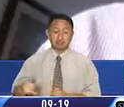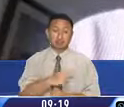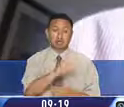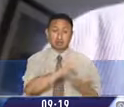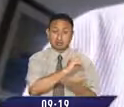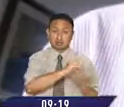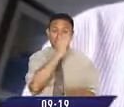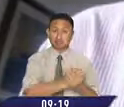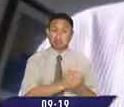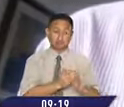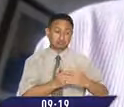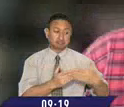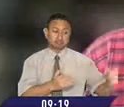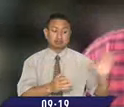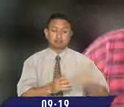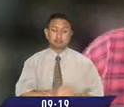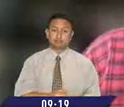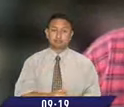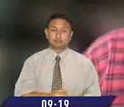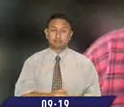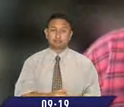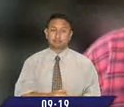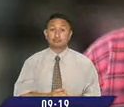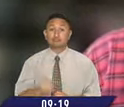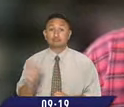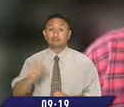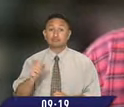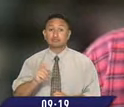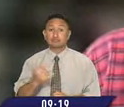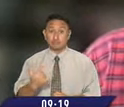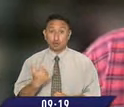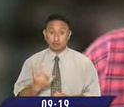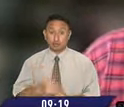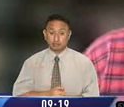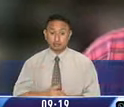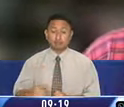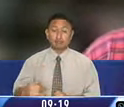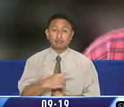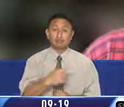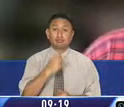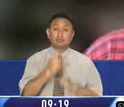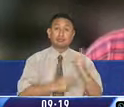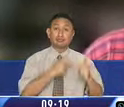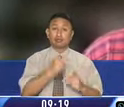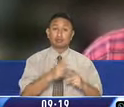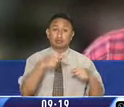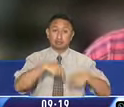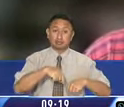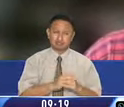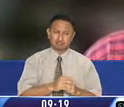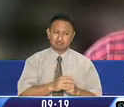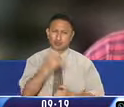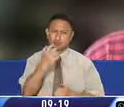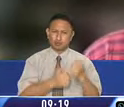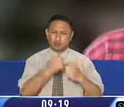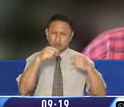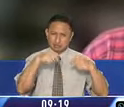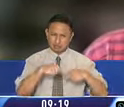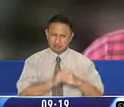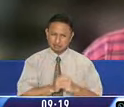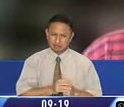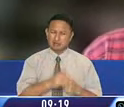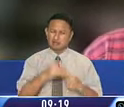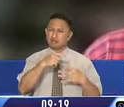Ballet Ecuatoriano de Cámara. Era necesario dar por baja un proceso altamente viciado,